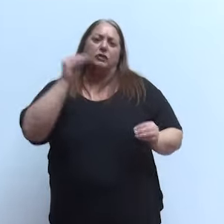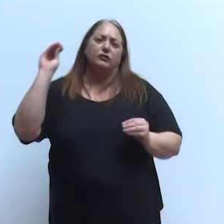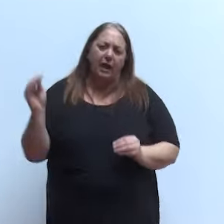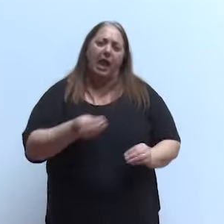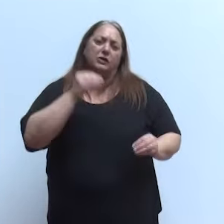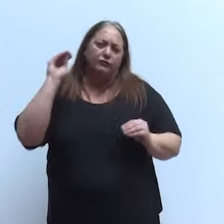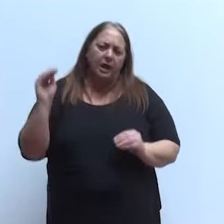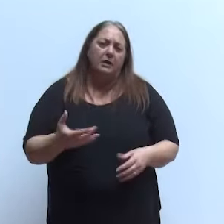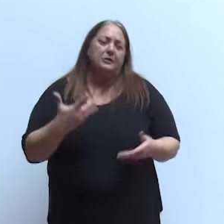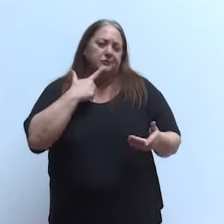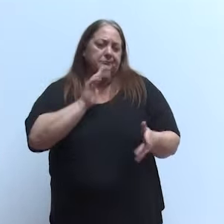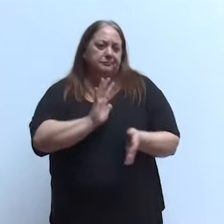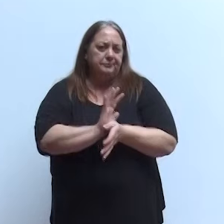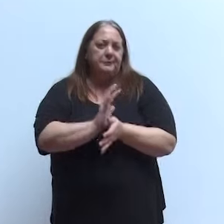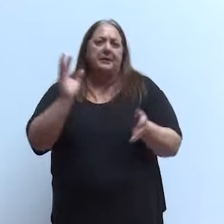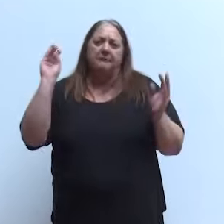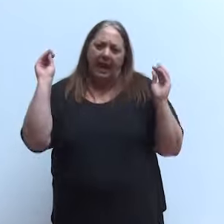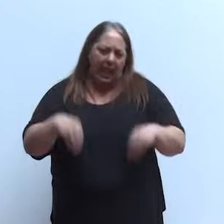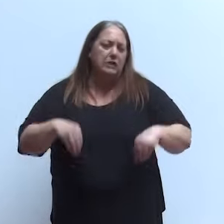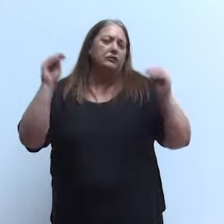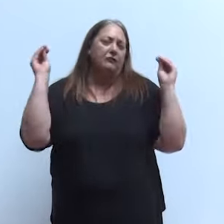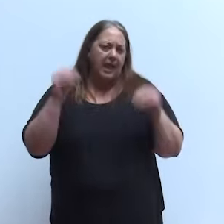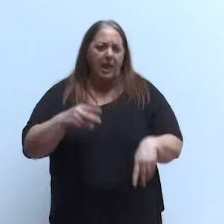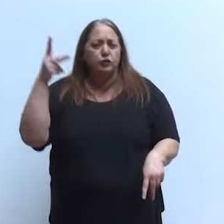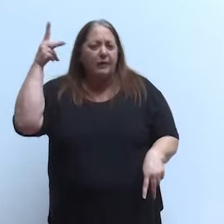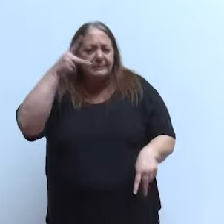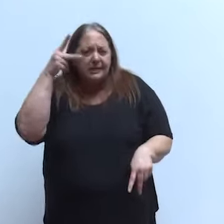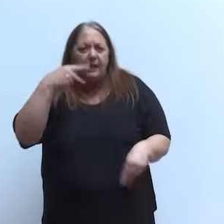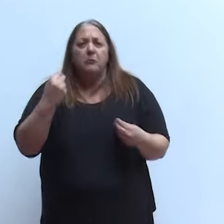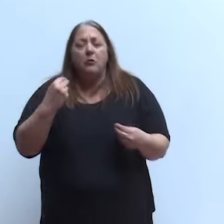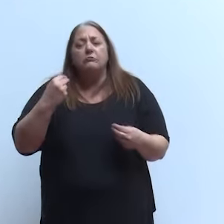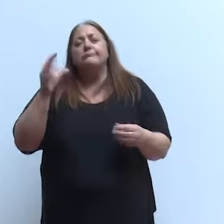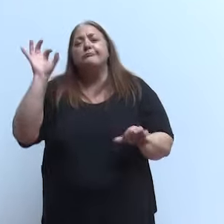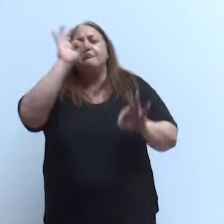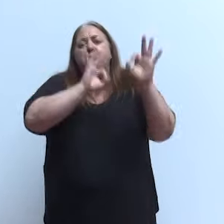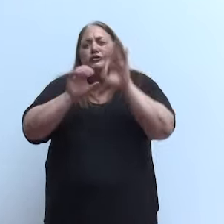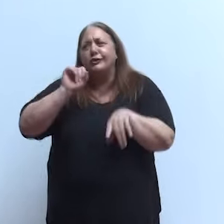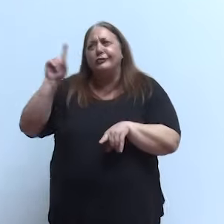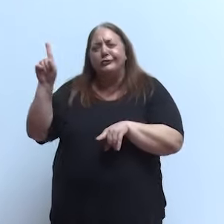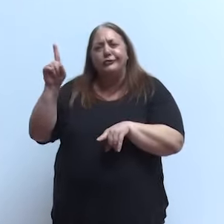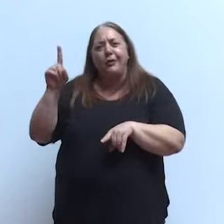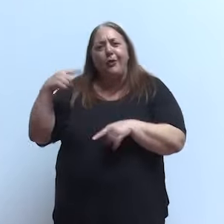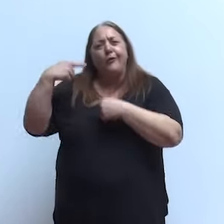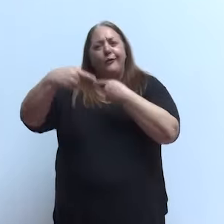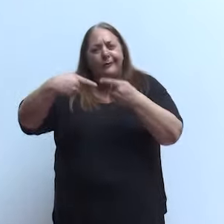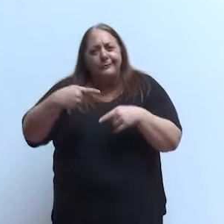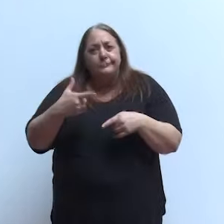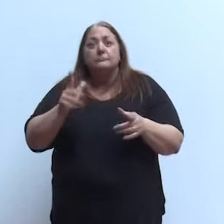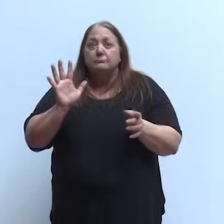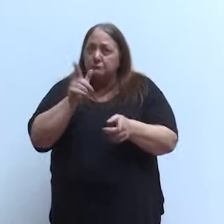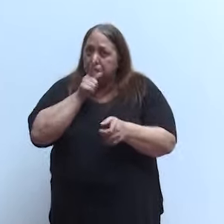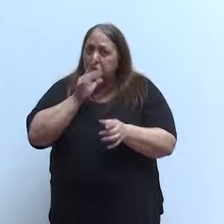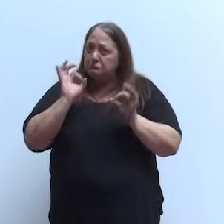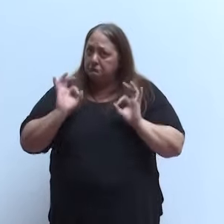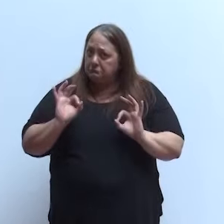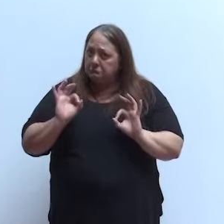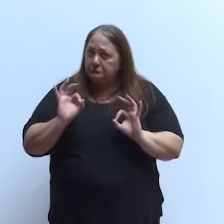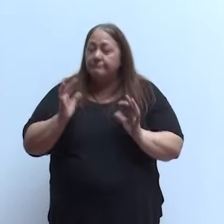cóm fracasó el quisner ismo en darle continuidad a su proyecto no sea un proyecto que parecía tenía un fuerza de consenso Yo creo que el kissnerismo